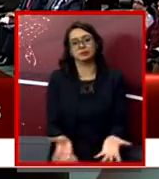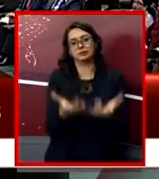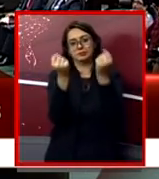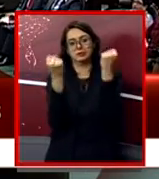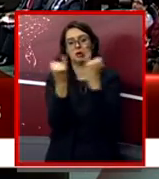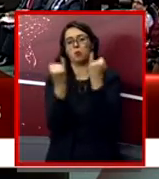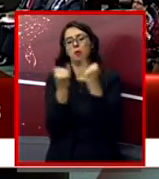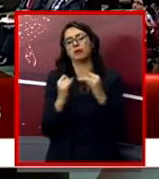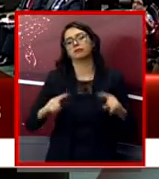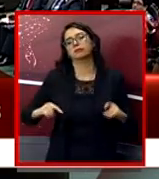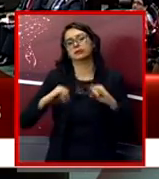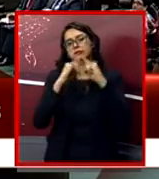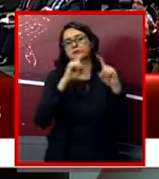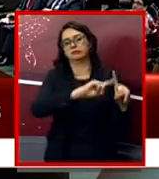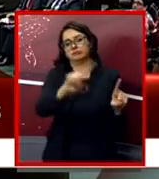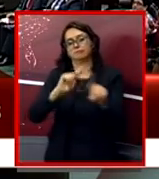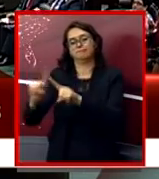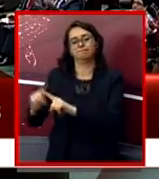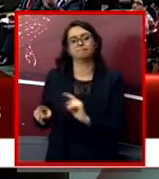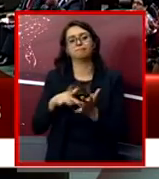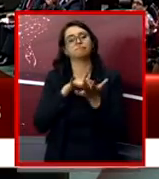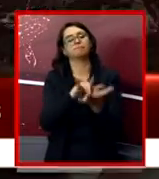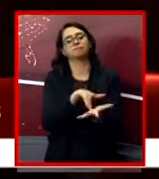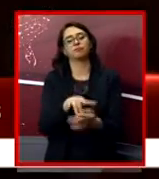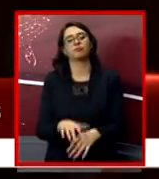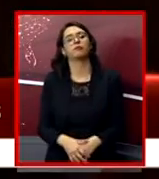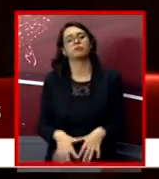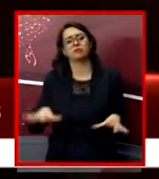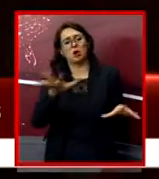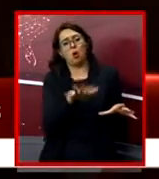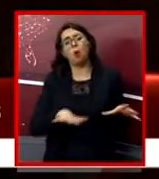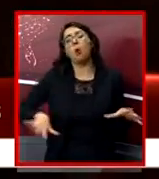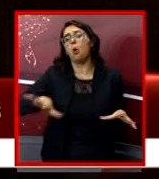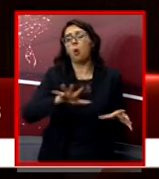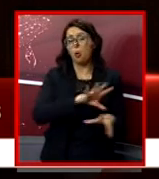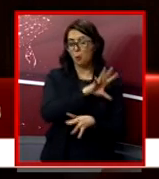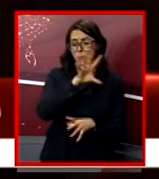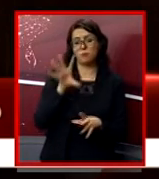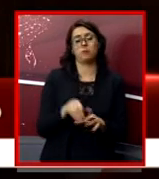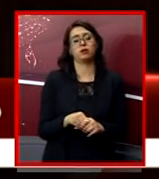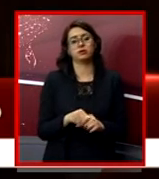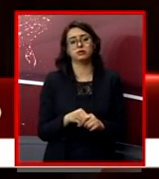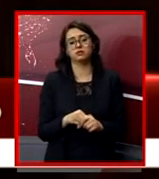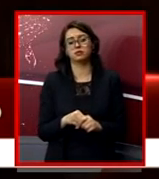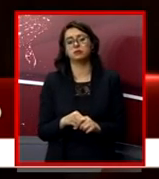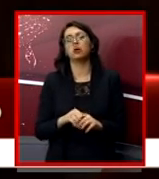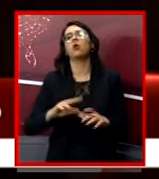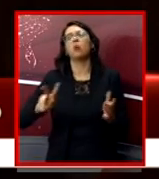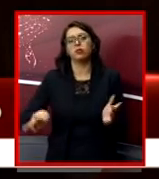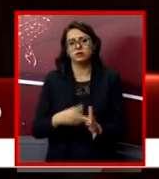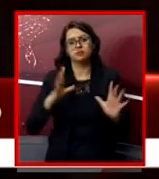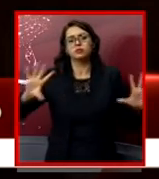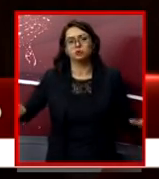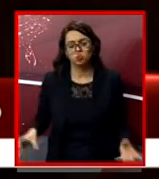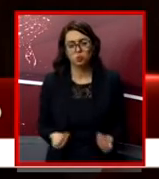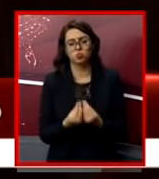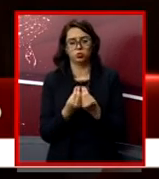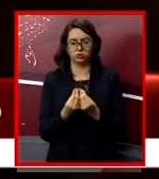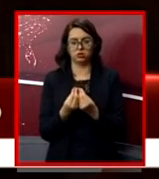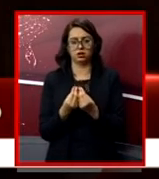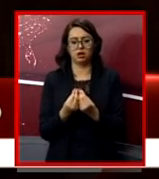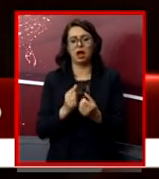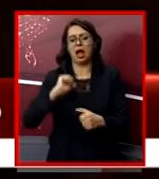diferentes dependencias. La sociedad entera se volcó de nuevo, ya sea con